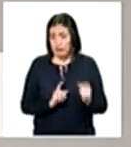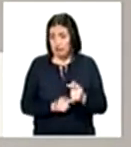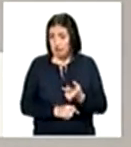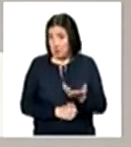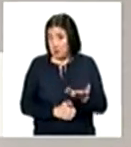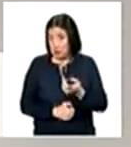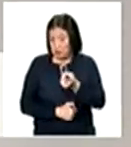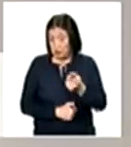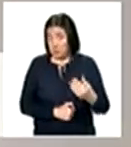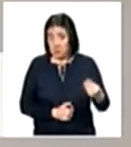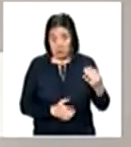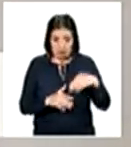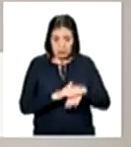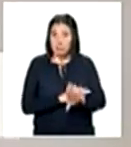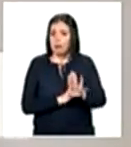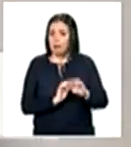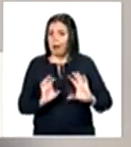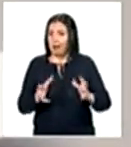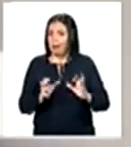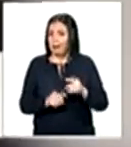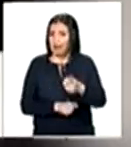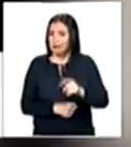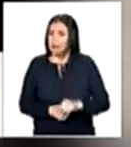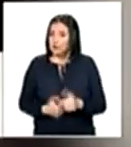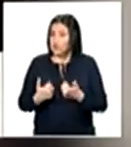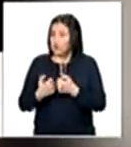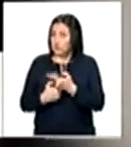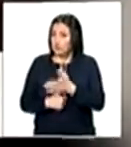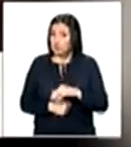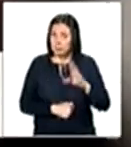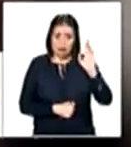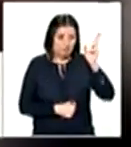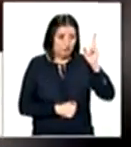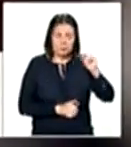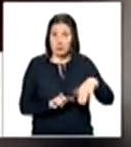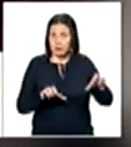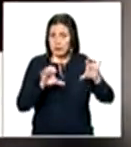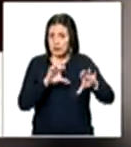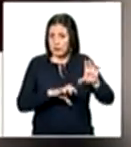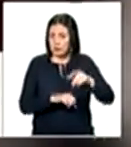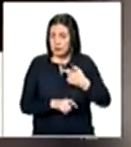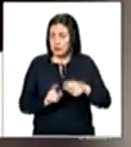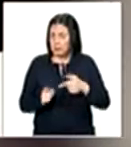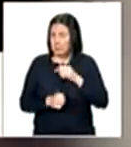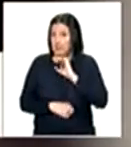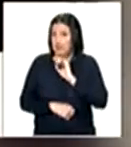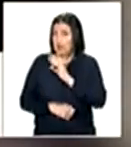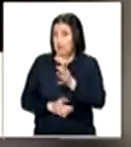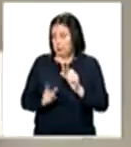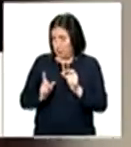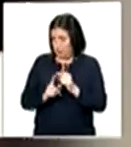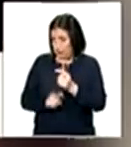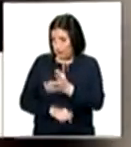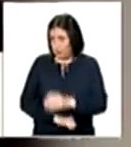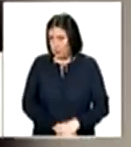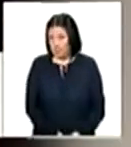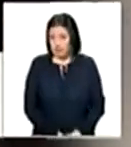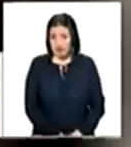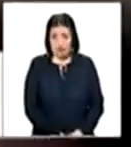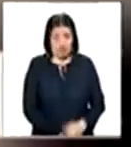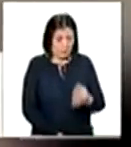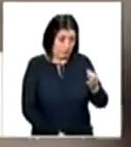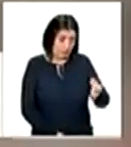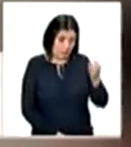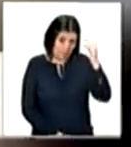Así, este joven irrumpió en la clase de su amada, una profesora de ciencias, para dedicarle unas palabras. La verdadera